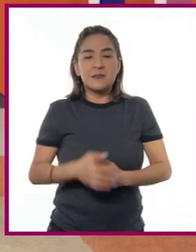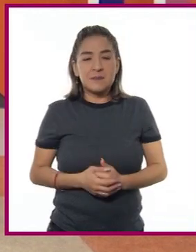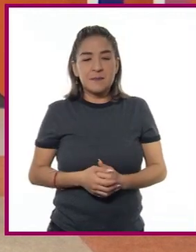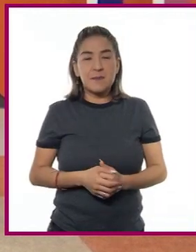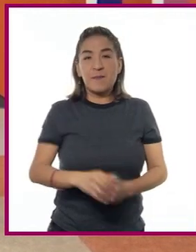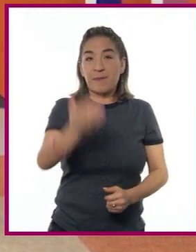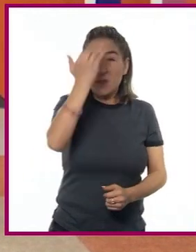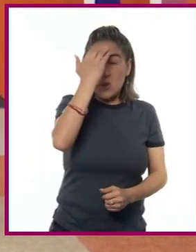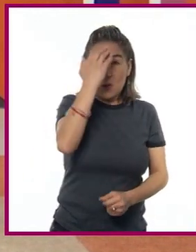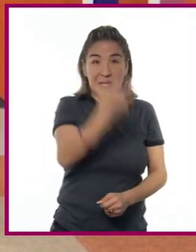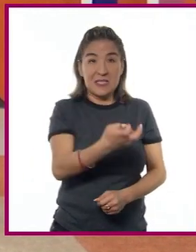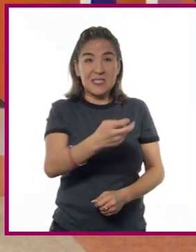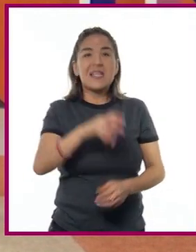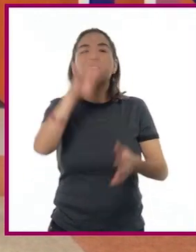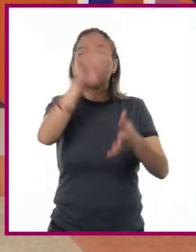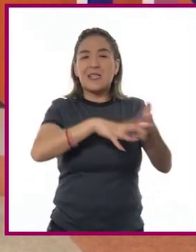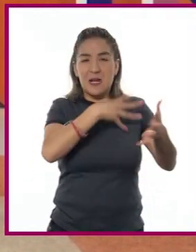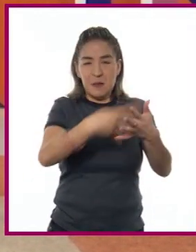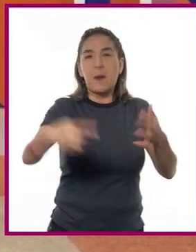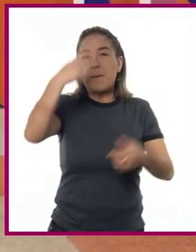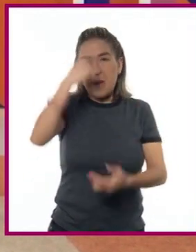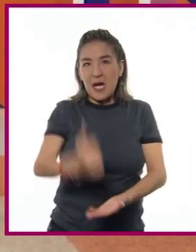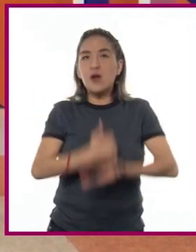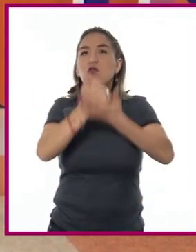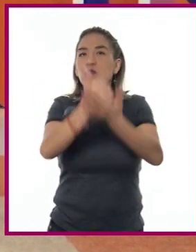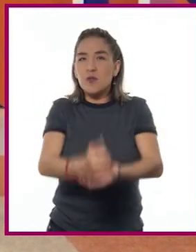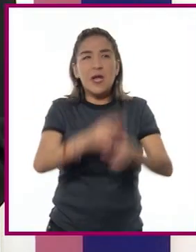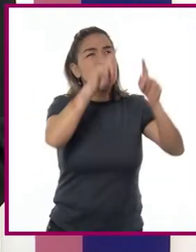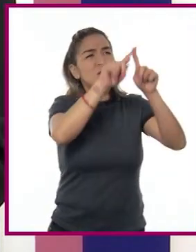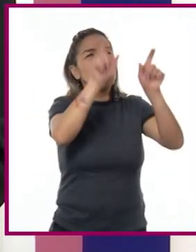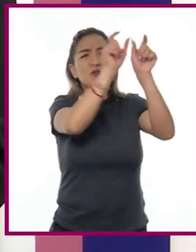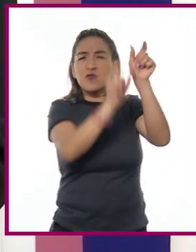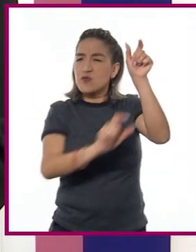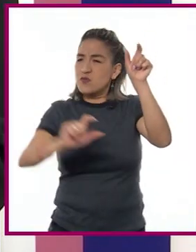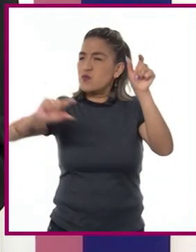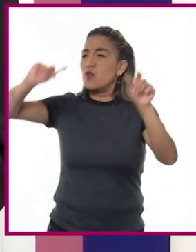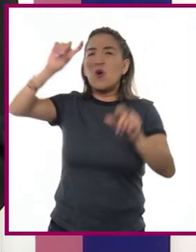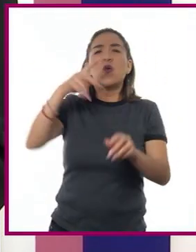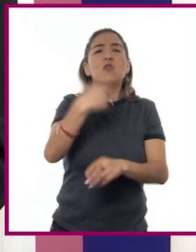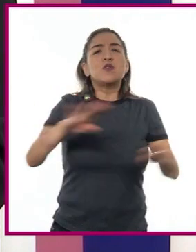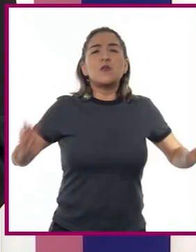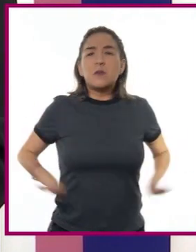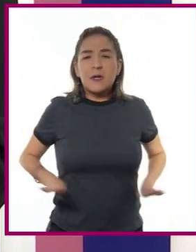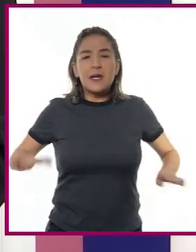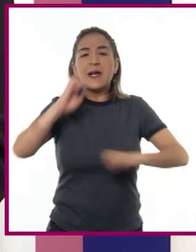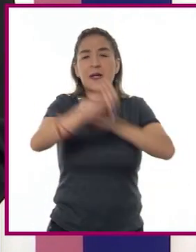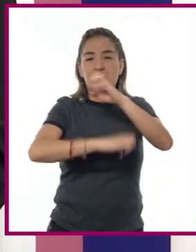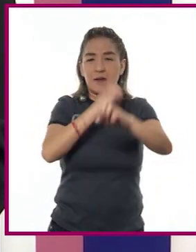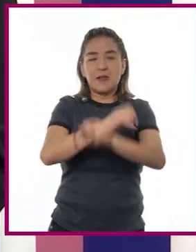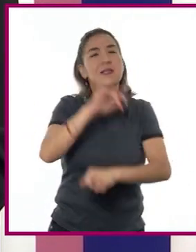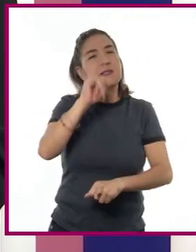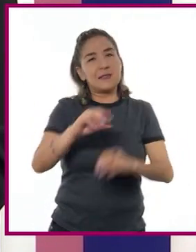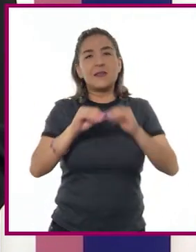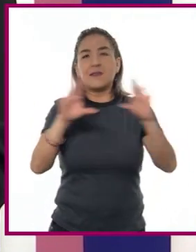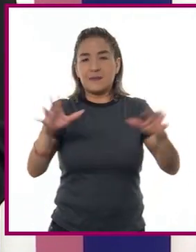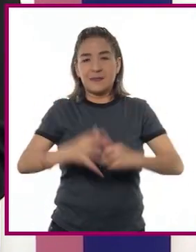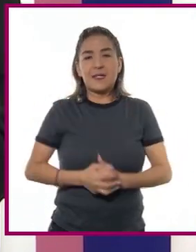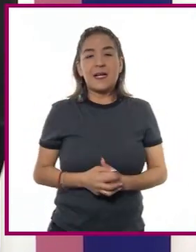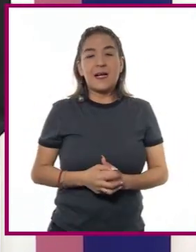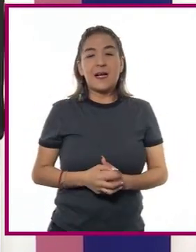el conocimiento de la tabla periódica también nos ayuda a comprender cómo se comportan los elementos. Por supuesto, por